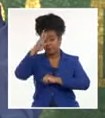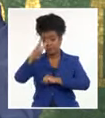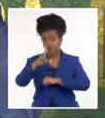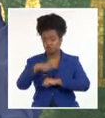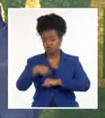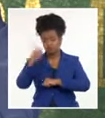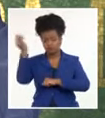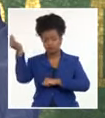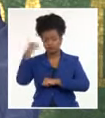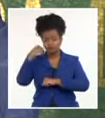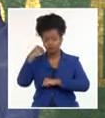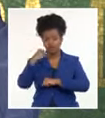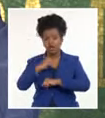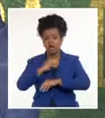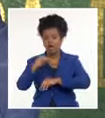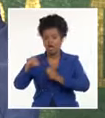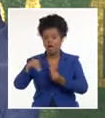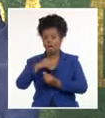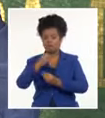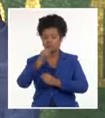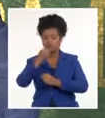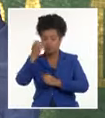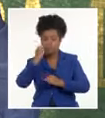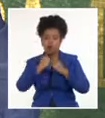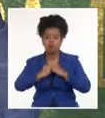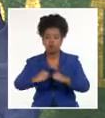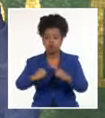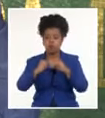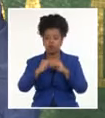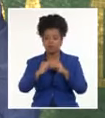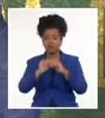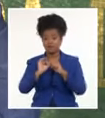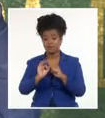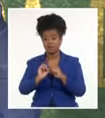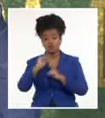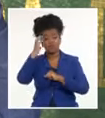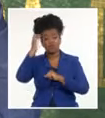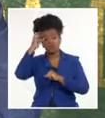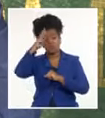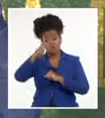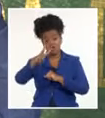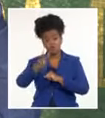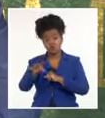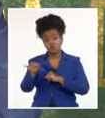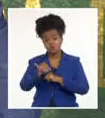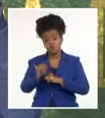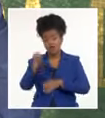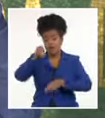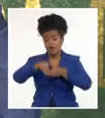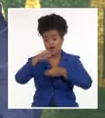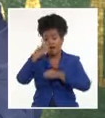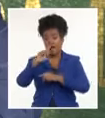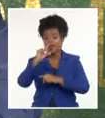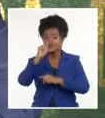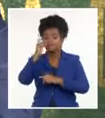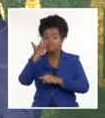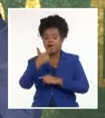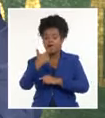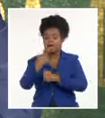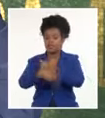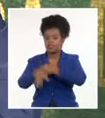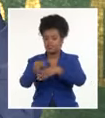estos cambios también ayudarán a fortalecer ese escenario que es el espacio también, además del ALBA, el escenario natural de